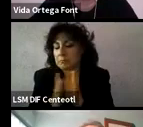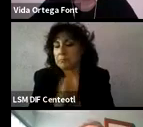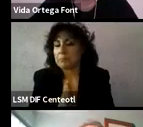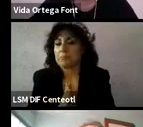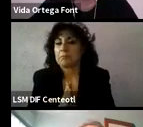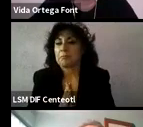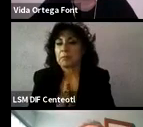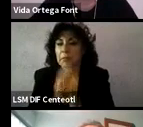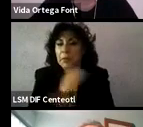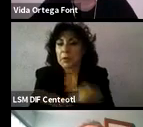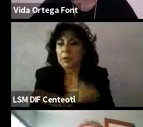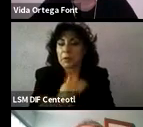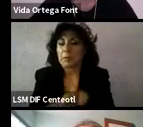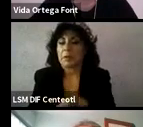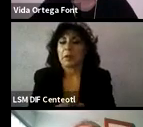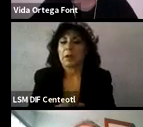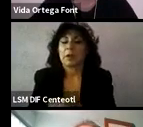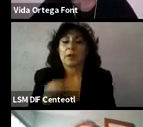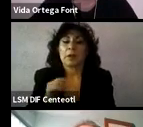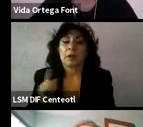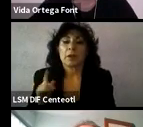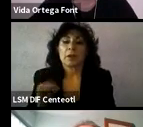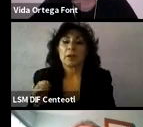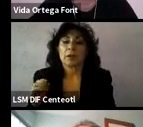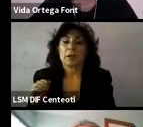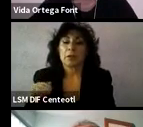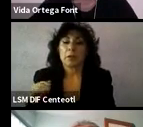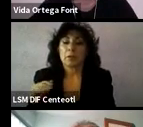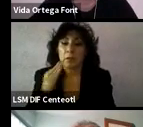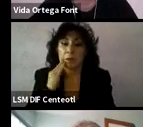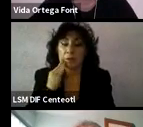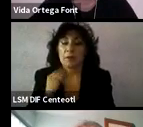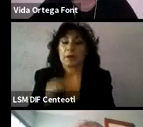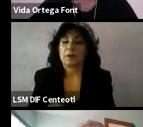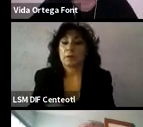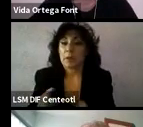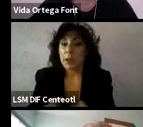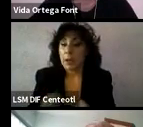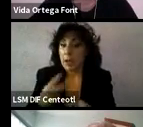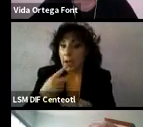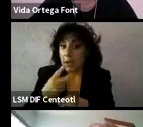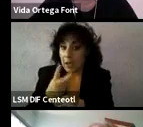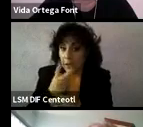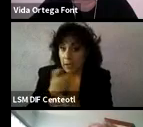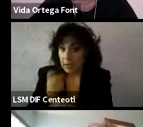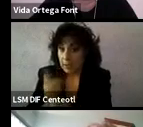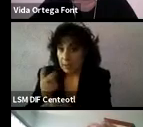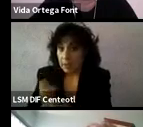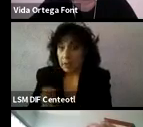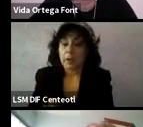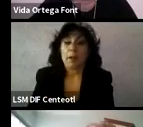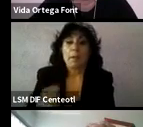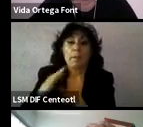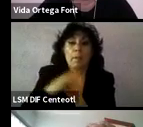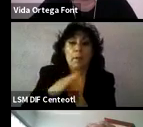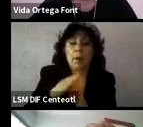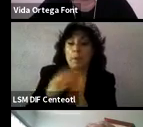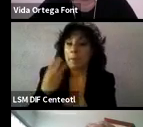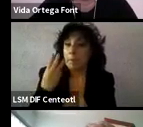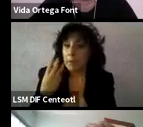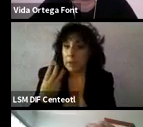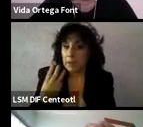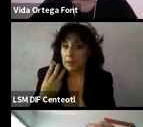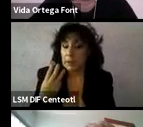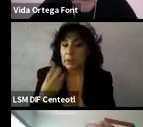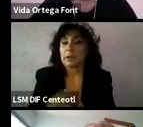Pues les invitamos con mucho gusto a la mesa 3 de este seminario virtual Cultura y Educación para la Paz y No Violencia en la Ciudad